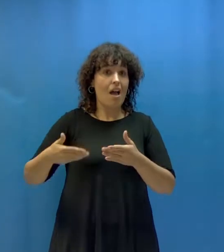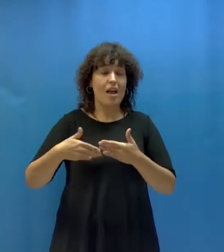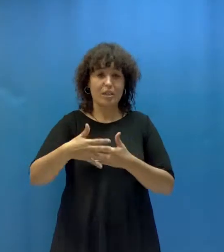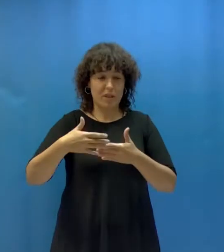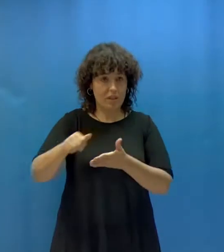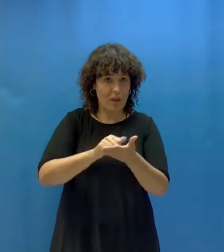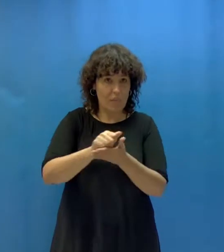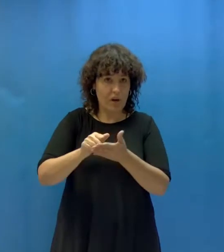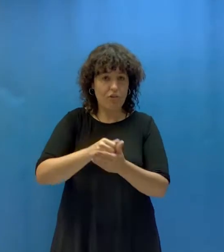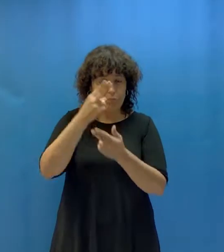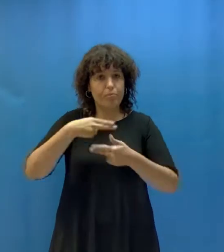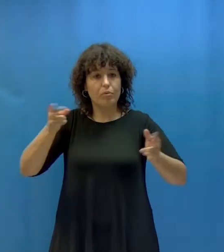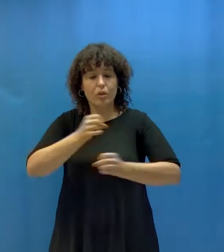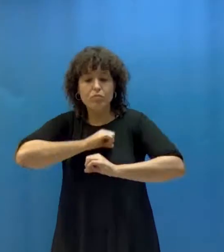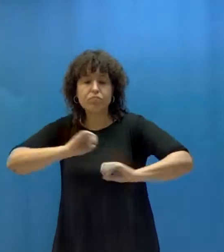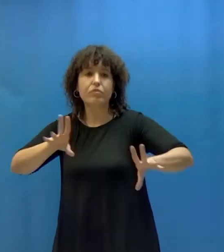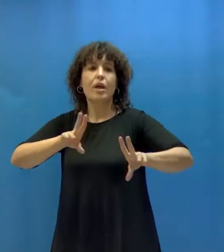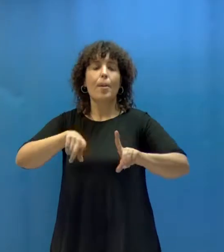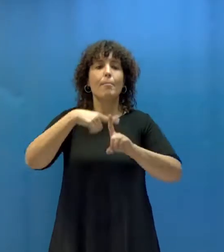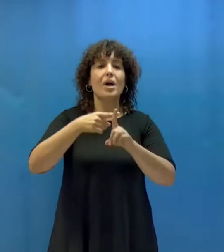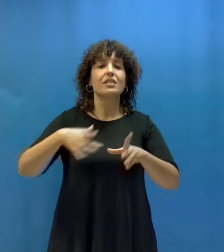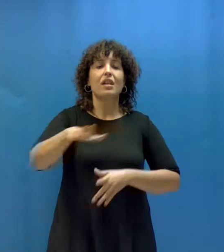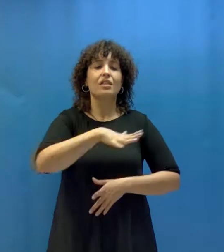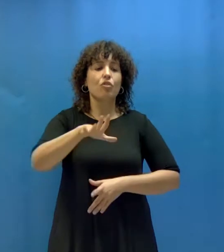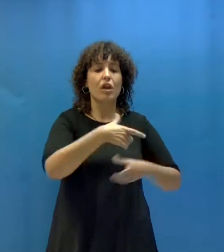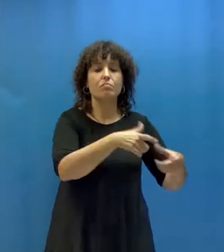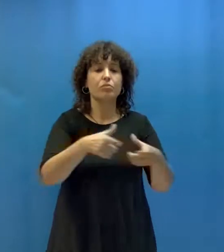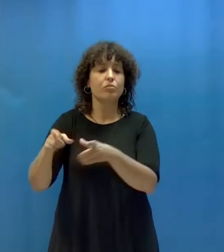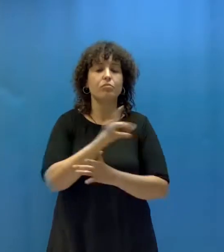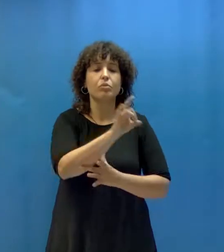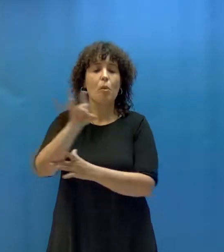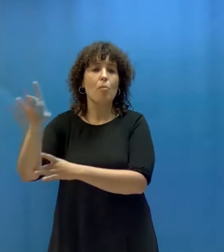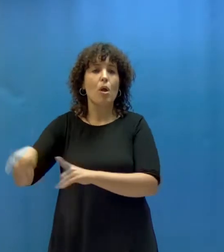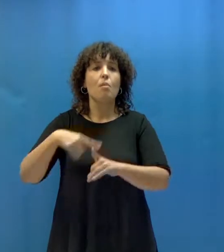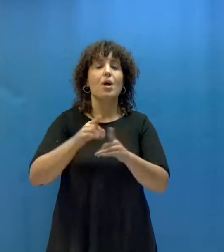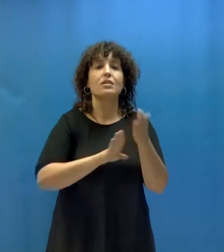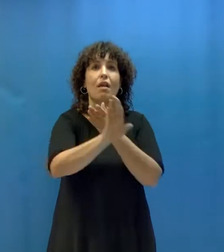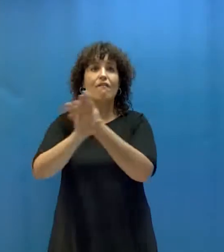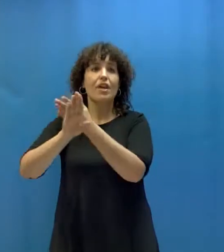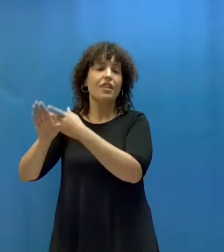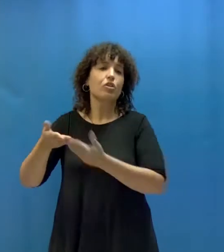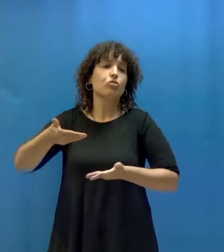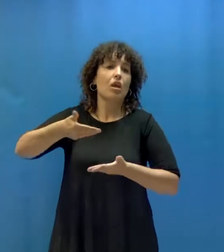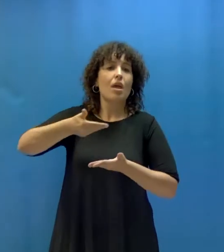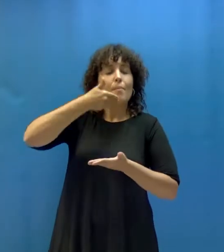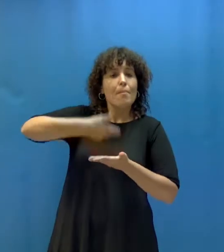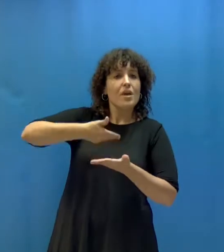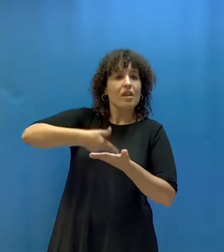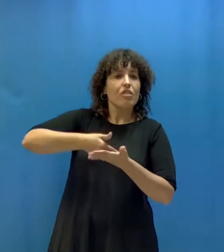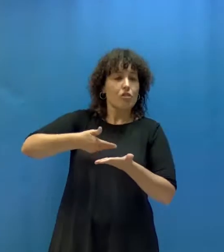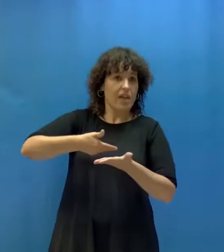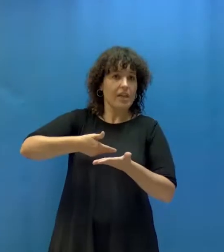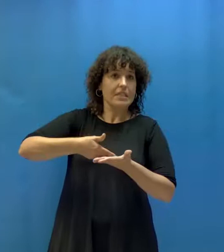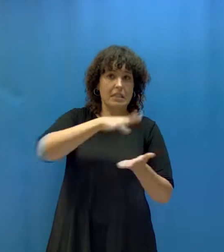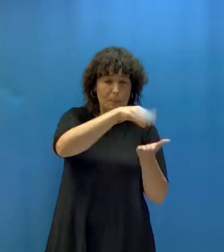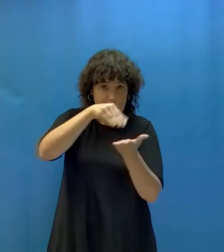pública previa. También se ha remitido a las juntas de distrito y por distintos ciudadanos han formulado una serie de sugerencias u observaciones que se han recogido